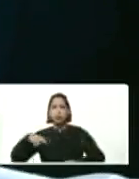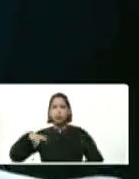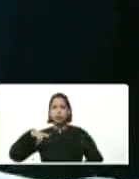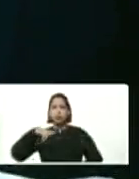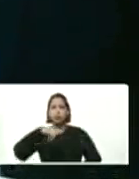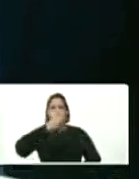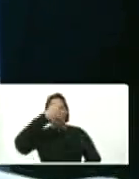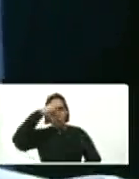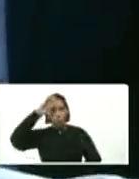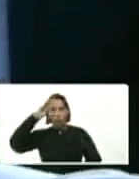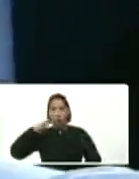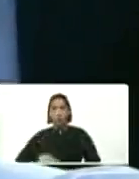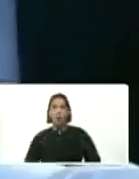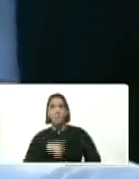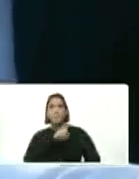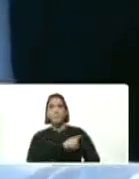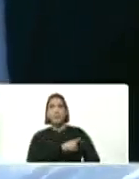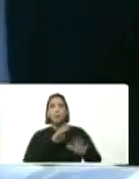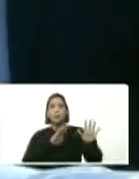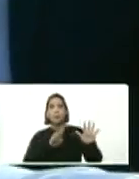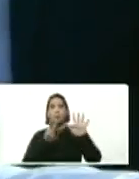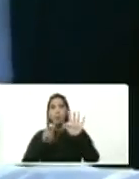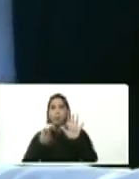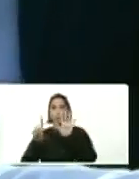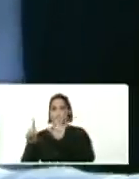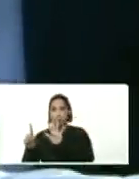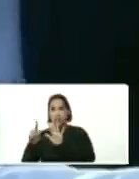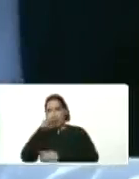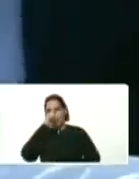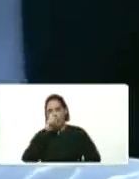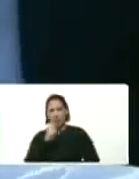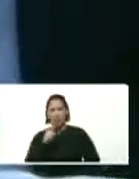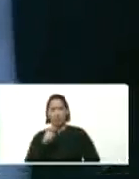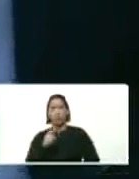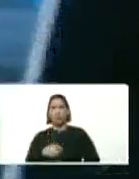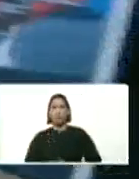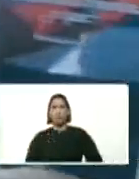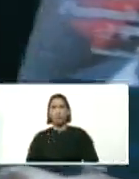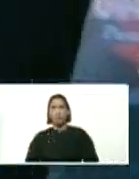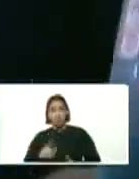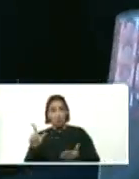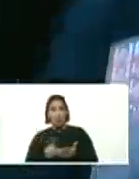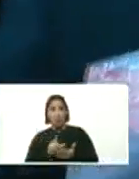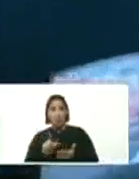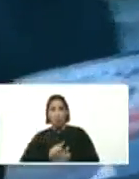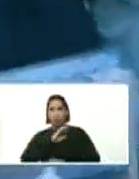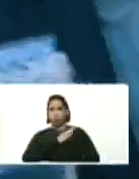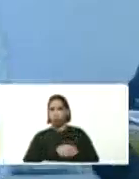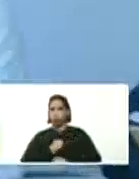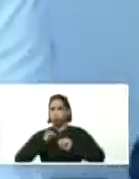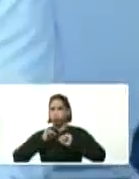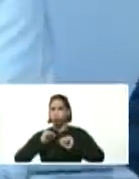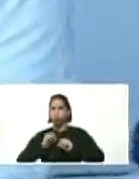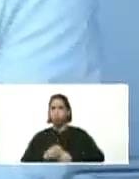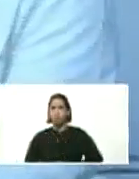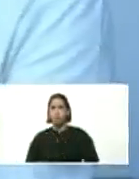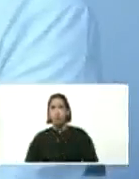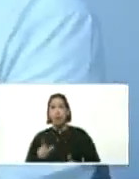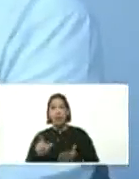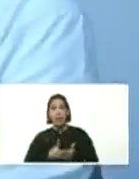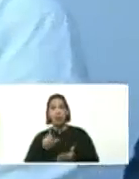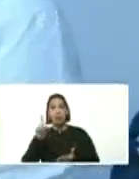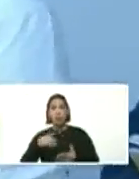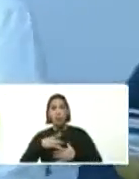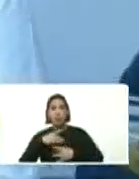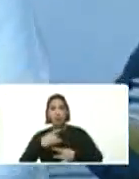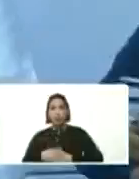Aviación en 1976. Un libro heroico, lo he leído varias veces. Aquí está un libro que me interesa.